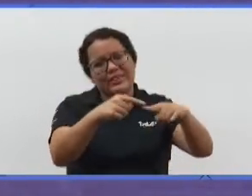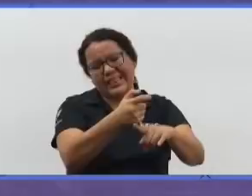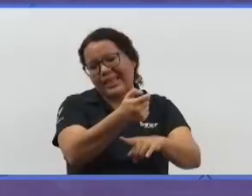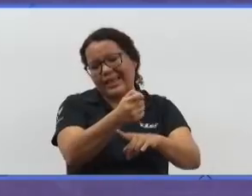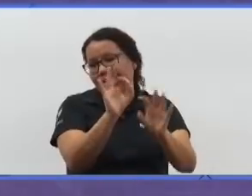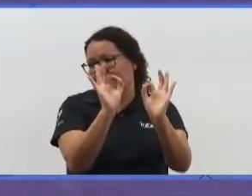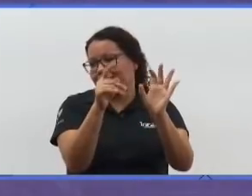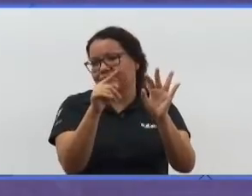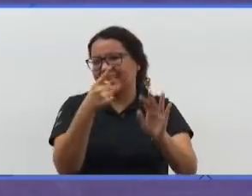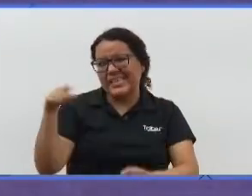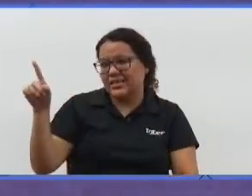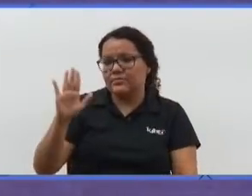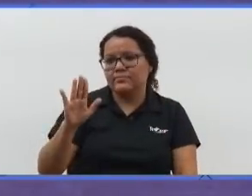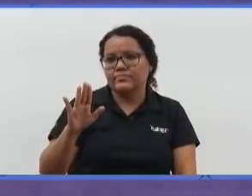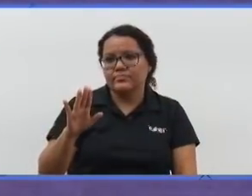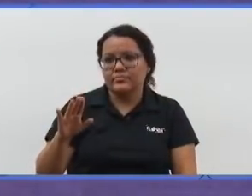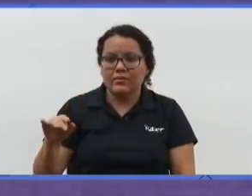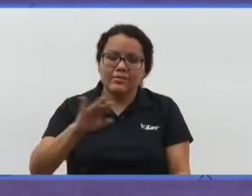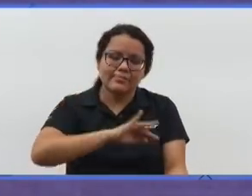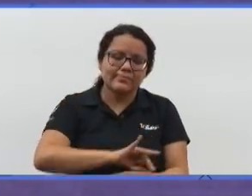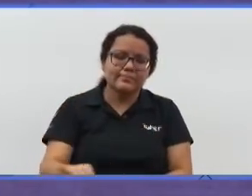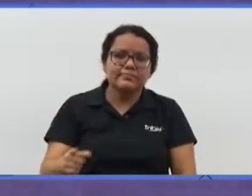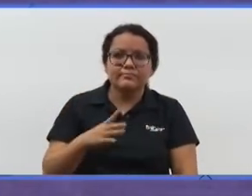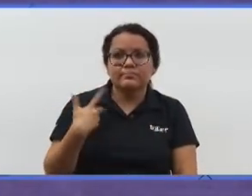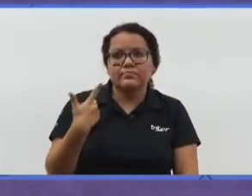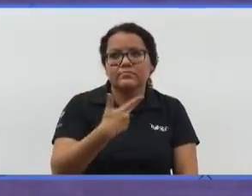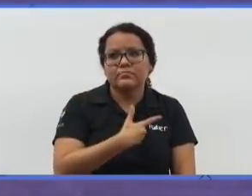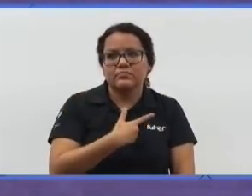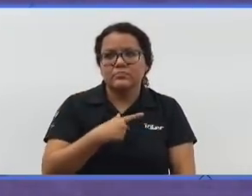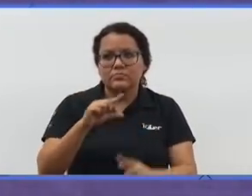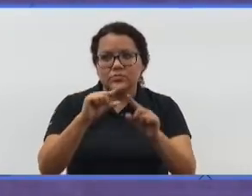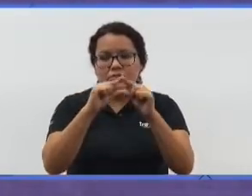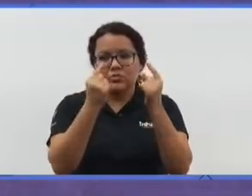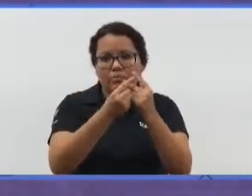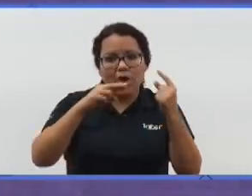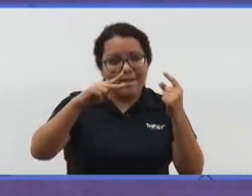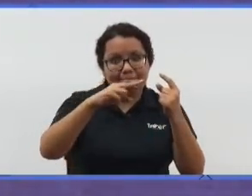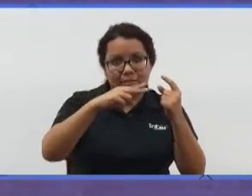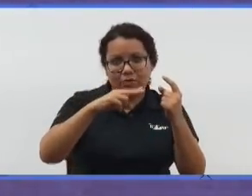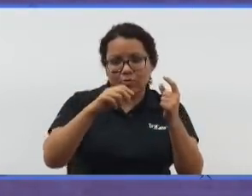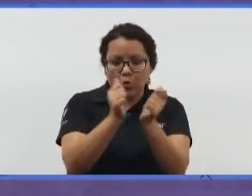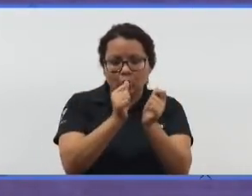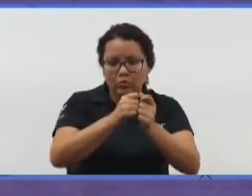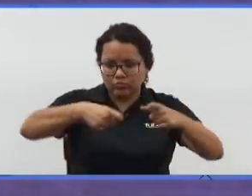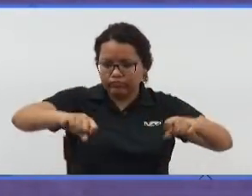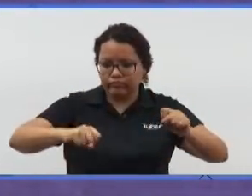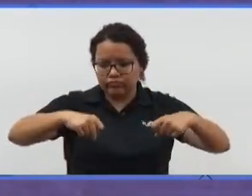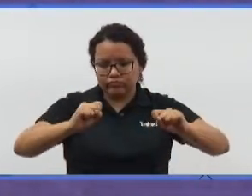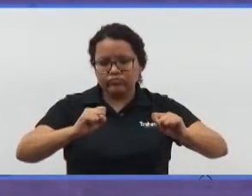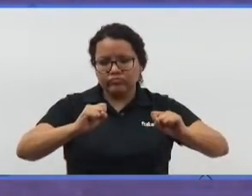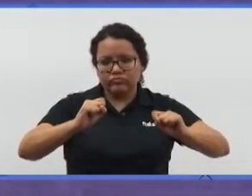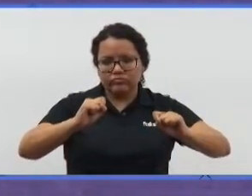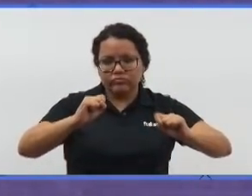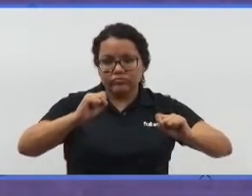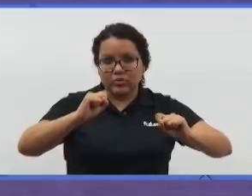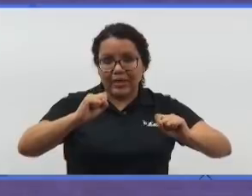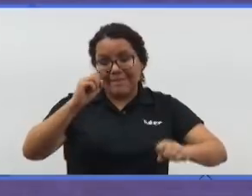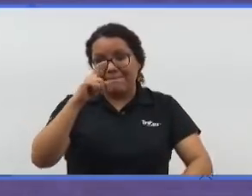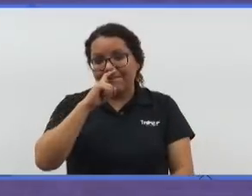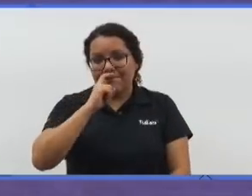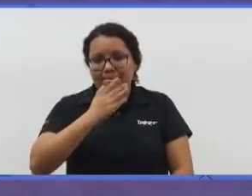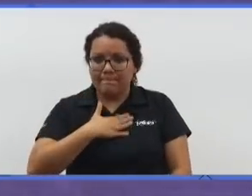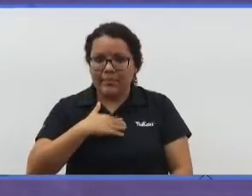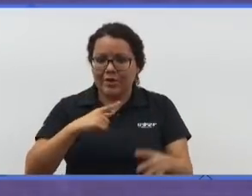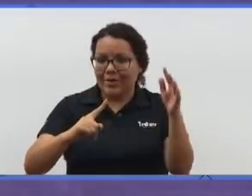ponerlo por allá miren no somos un grupo de amigos que salimos de motocicleta que alimentó mi jefe y no lo digo por criticar lo digo para que